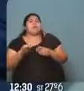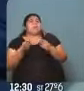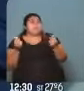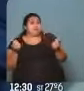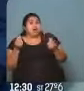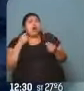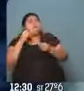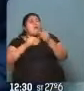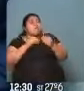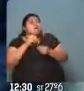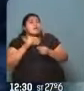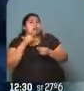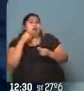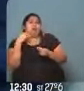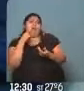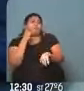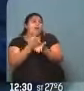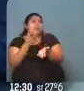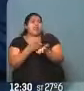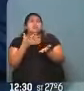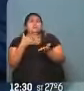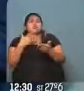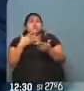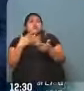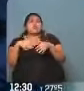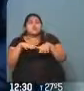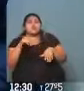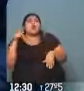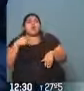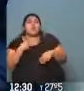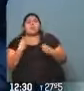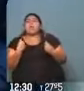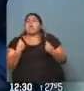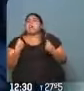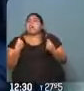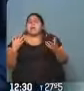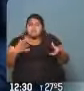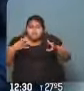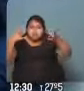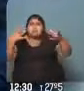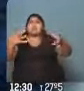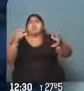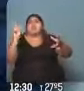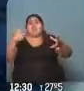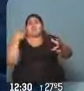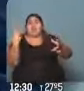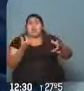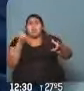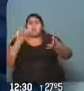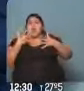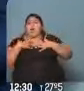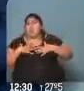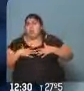pero bueno la familia tiene derecho a saber qué sucedió y en el que sucedió rescatar la nave fundamental donde